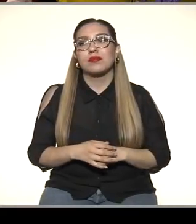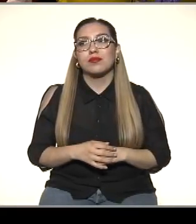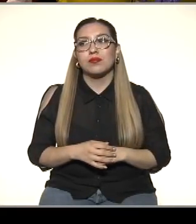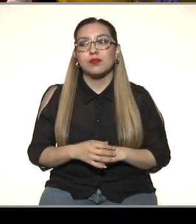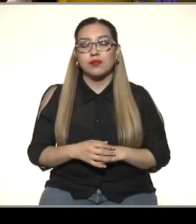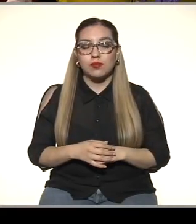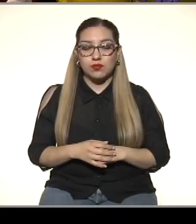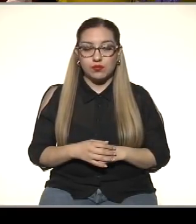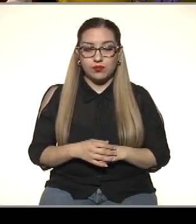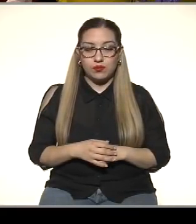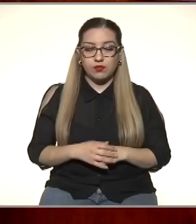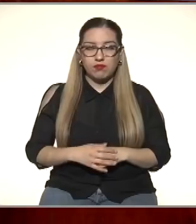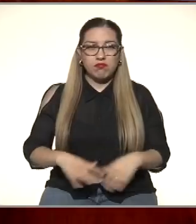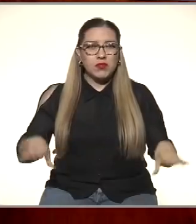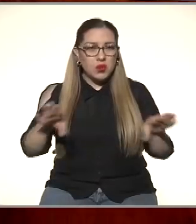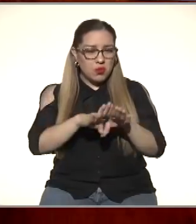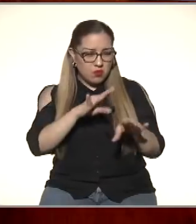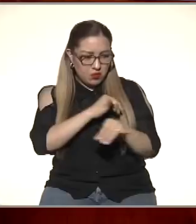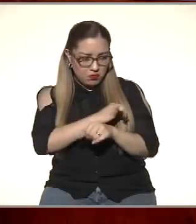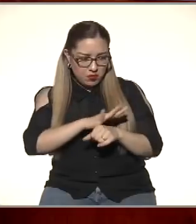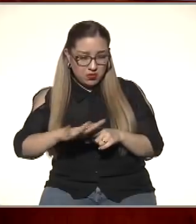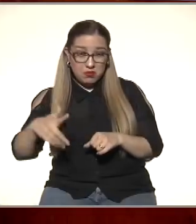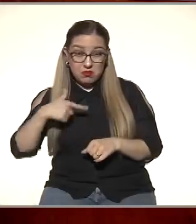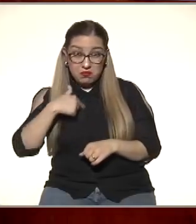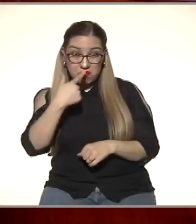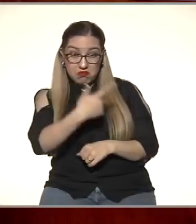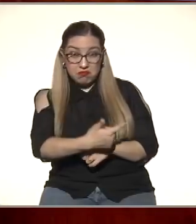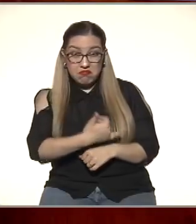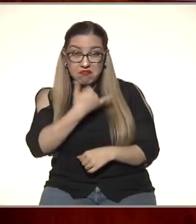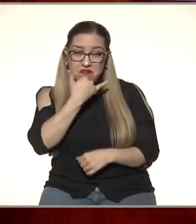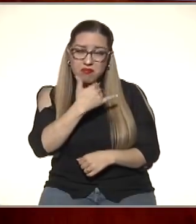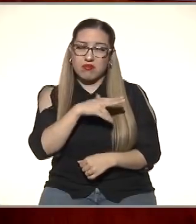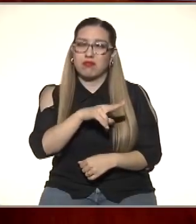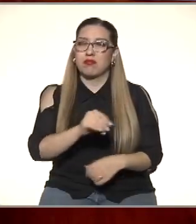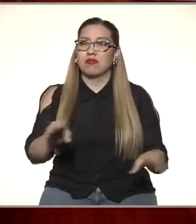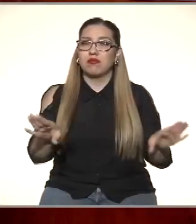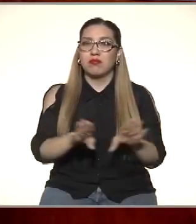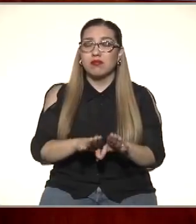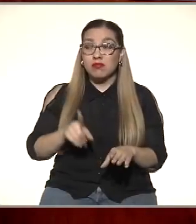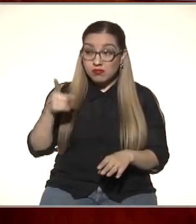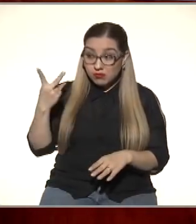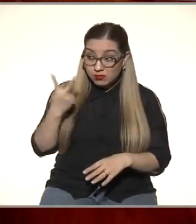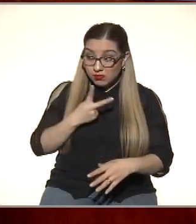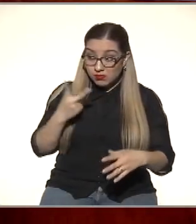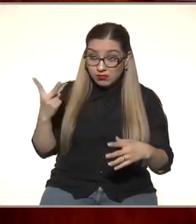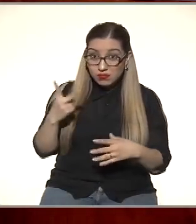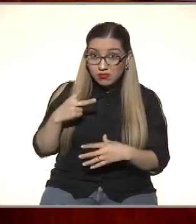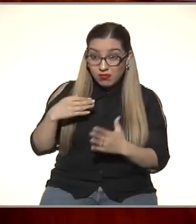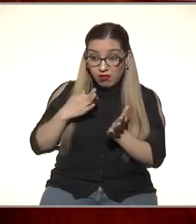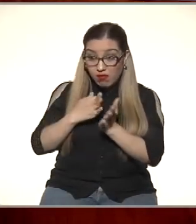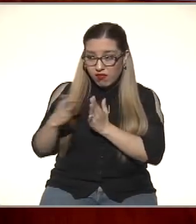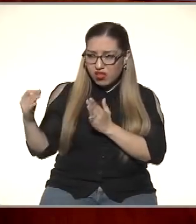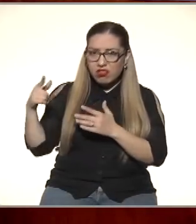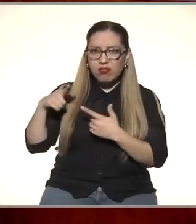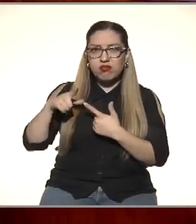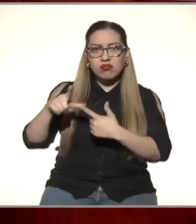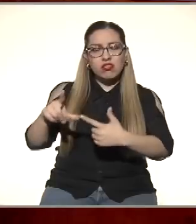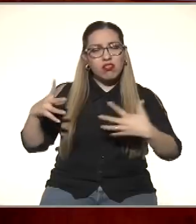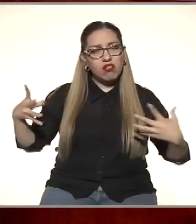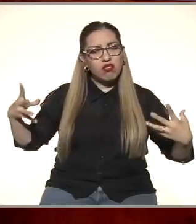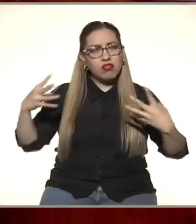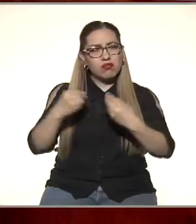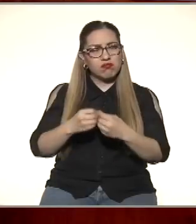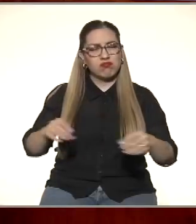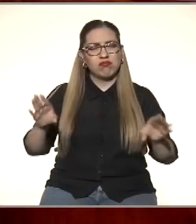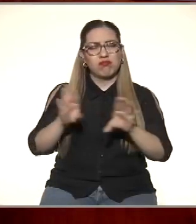porque, ¿cómo voy a perdonar? ¿No? Porque todos juzgamos cómo te quedaste con él, cómo te quedaste con ella. Esta no era excluida de los